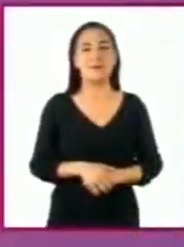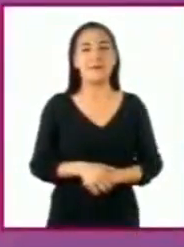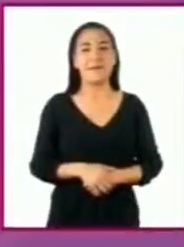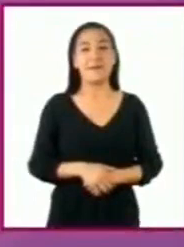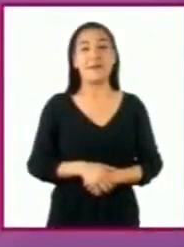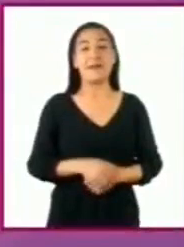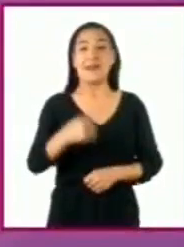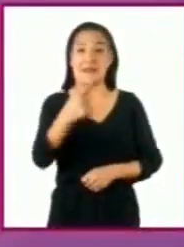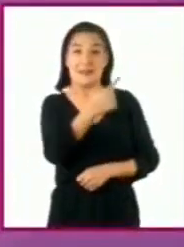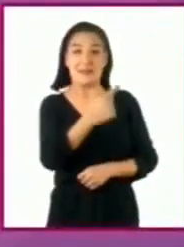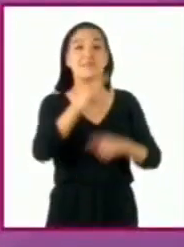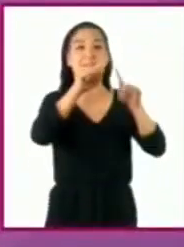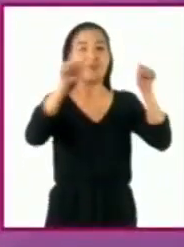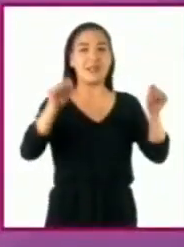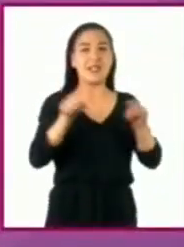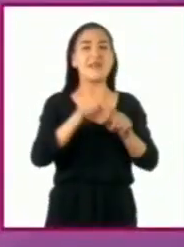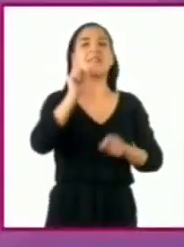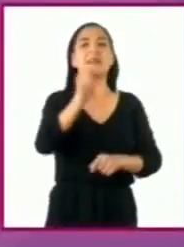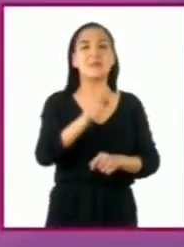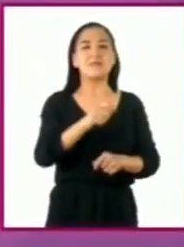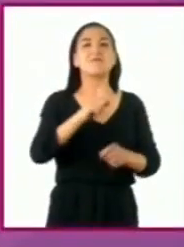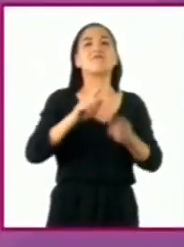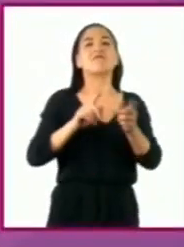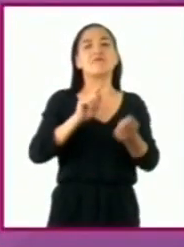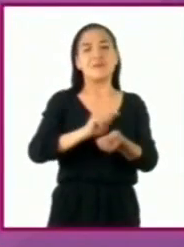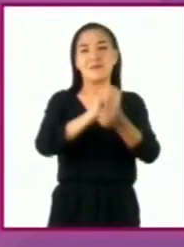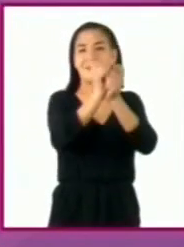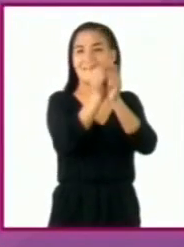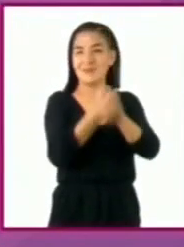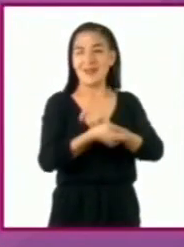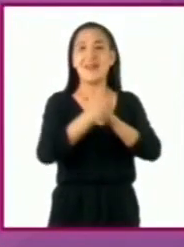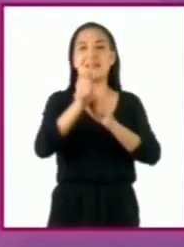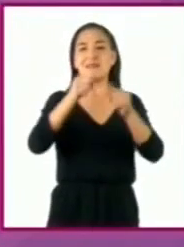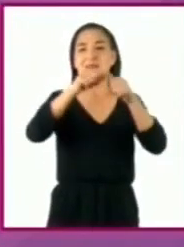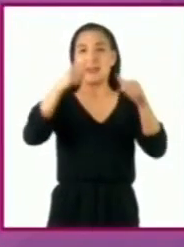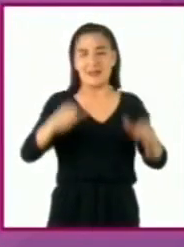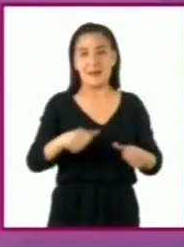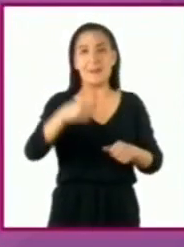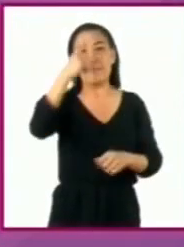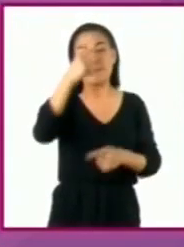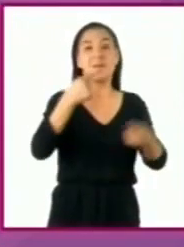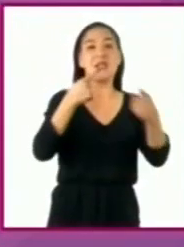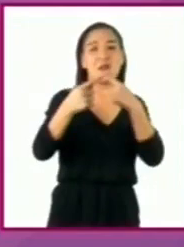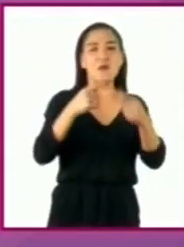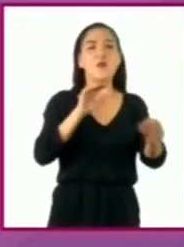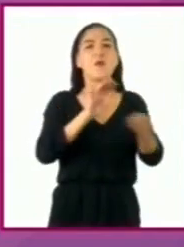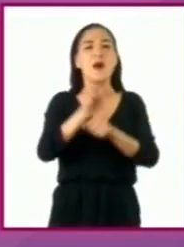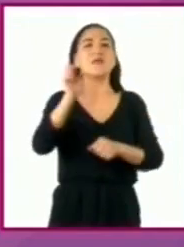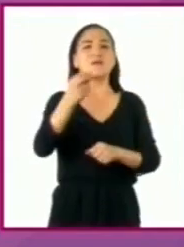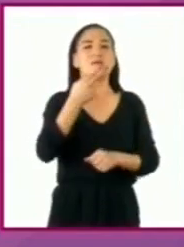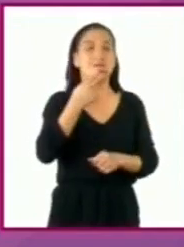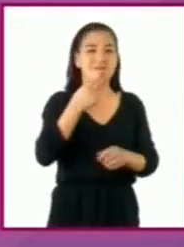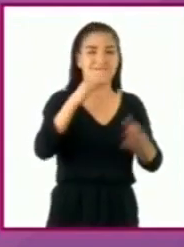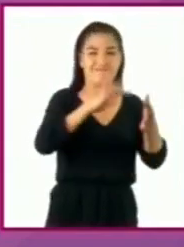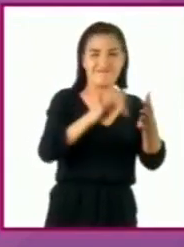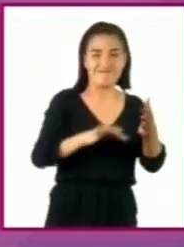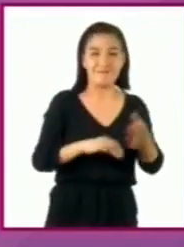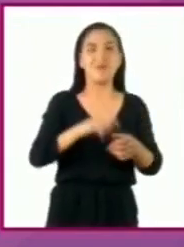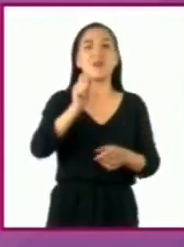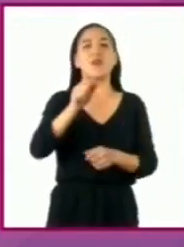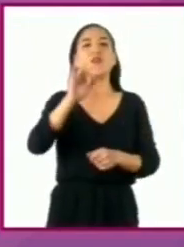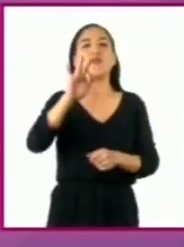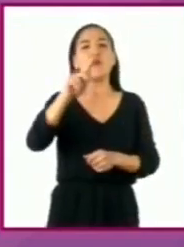Este sería el correspondiente al texto de la evolución del arte. Criterios para evaluar la utilidad de los textos.